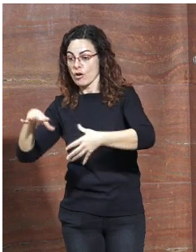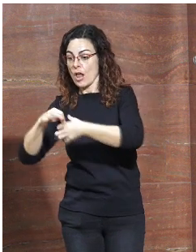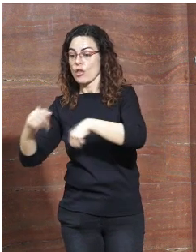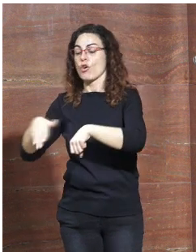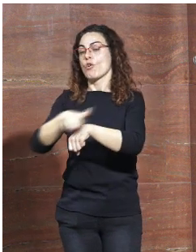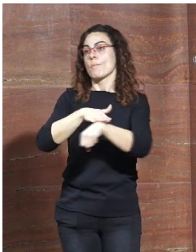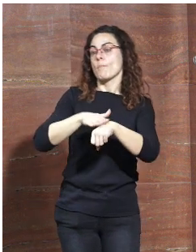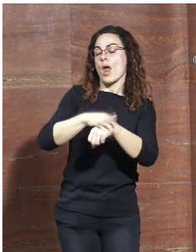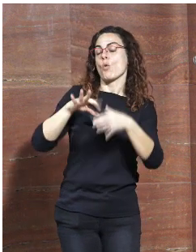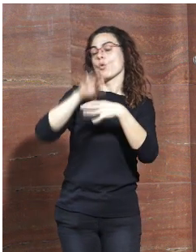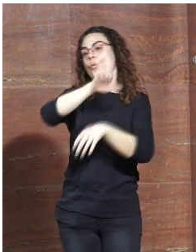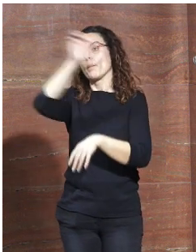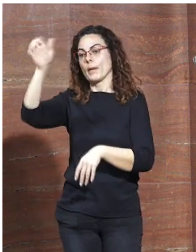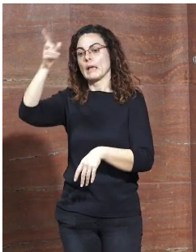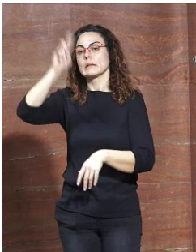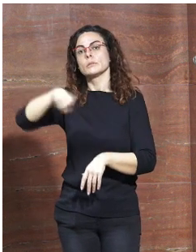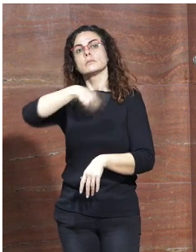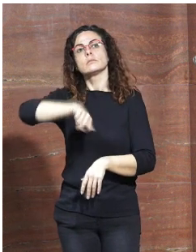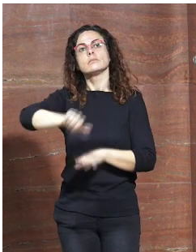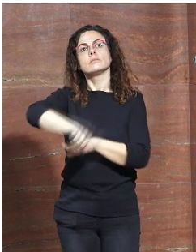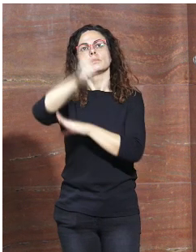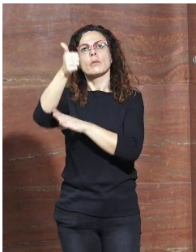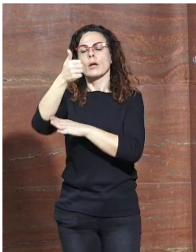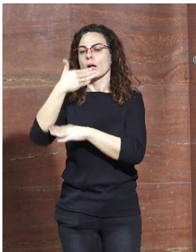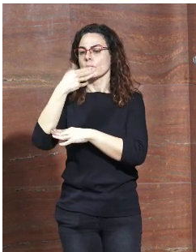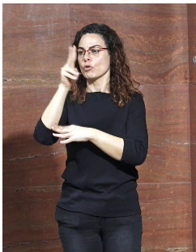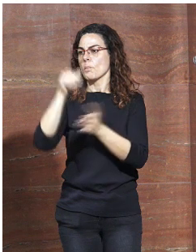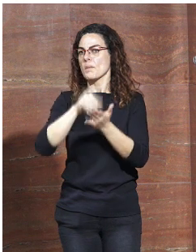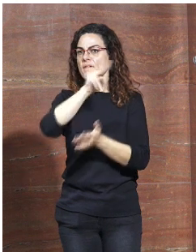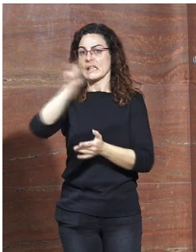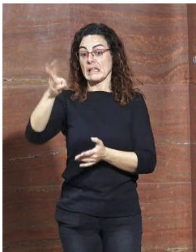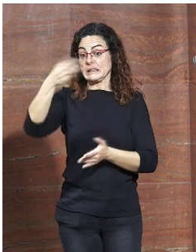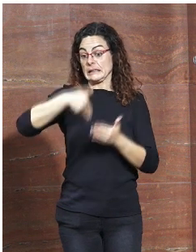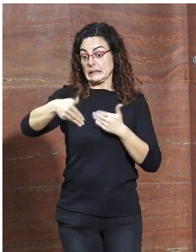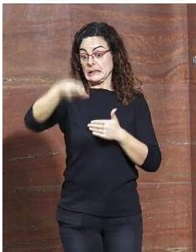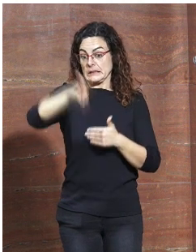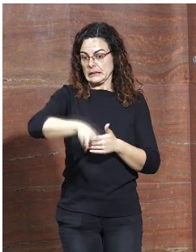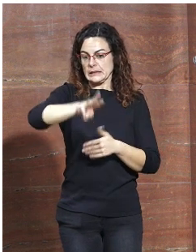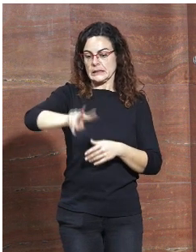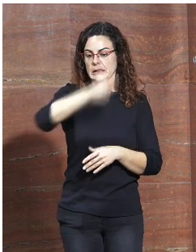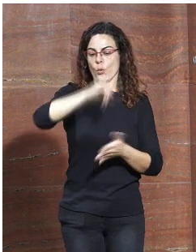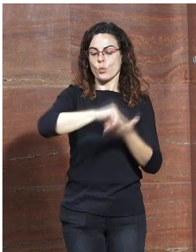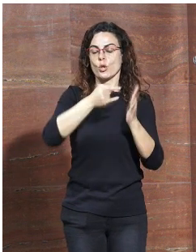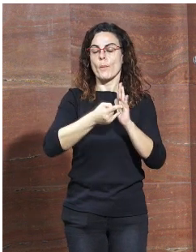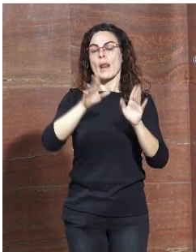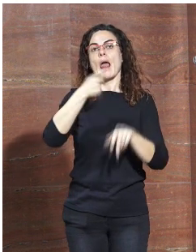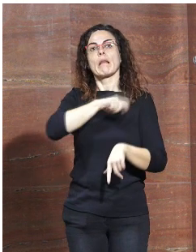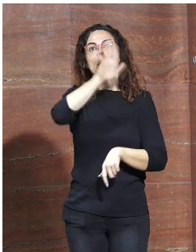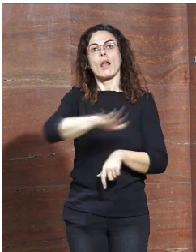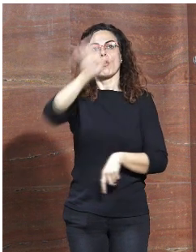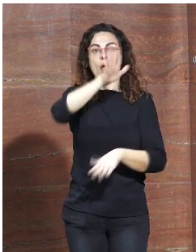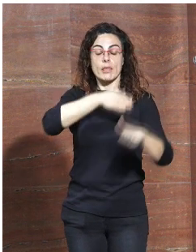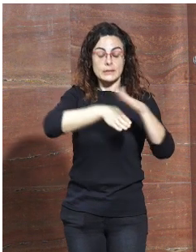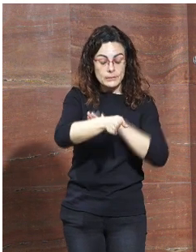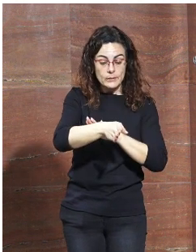Europea. Vamos a aprobar también en el primer trimestre de 2023 el segundo Plan Nacional de Accesibilidad, que